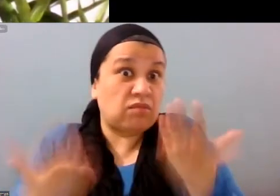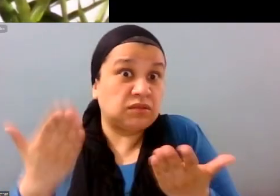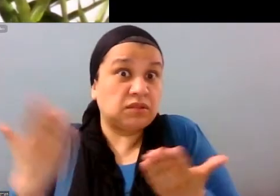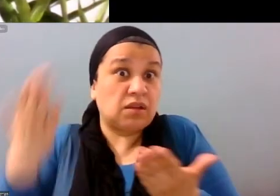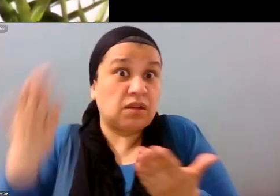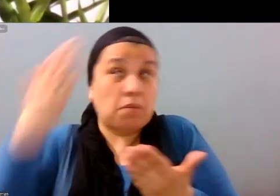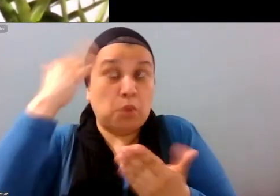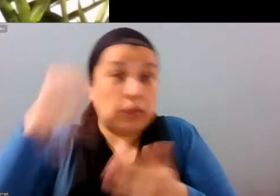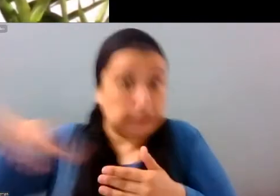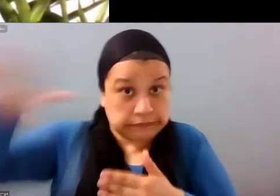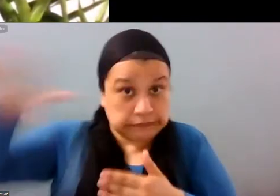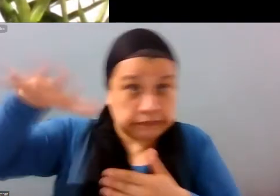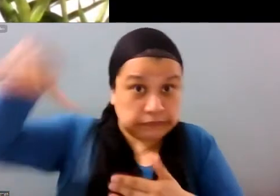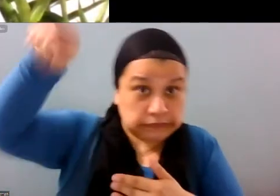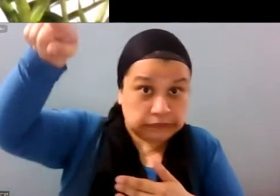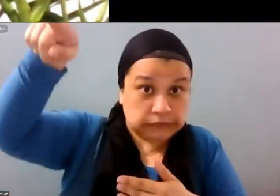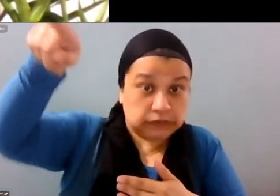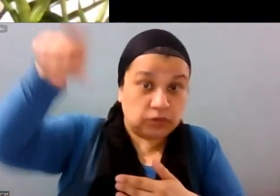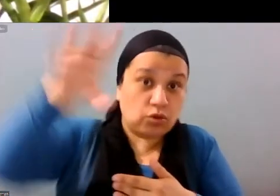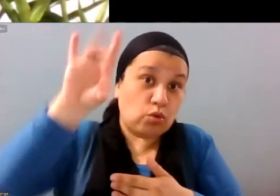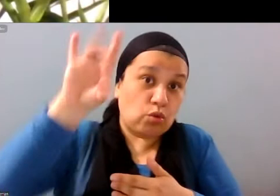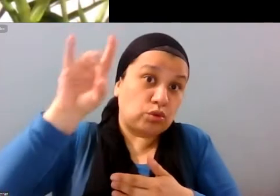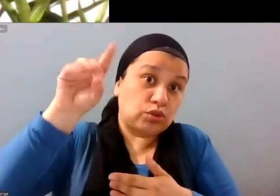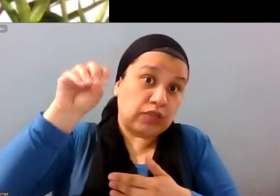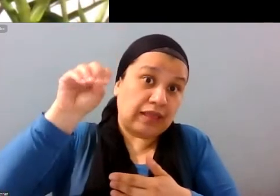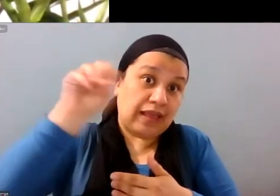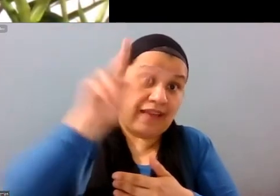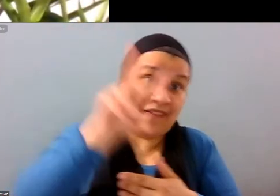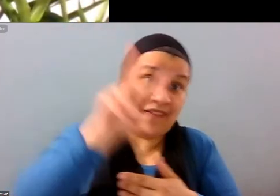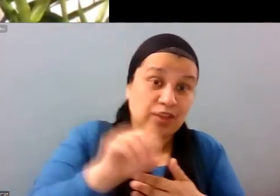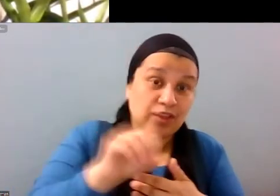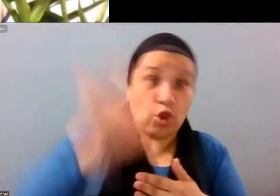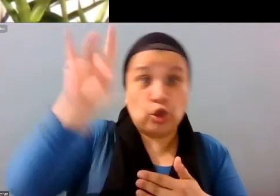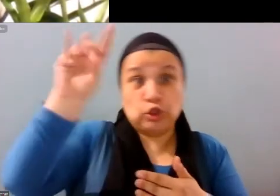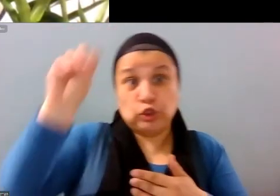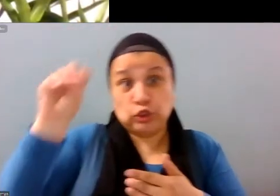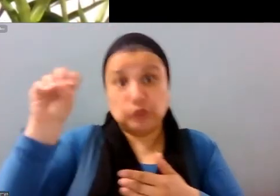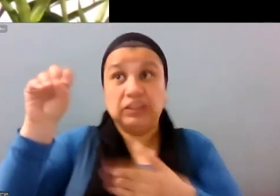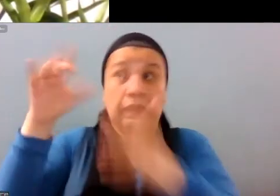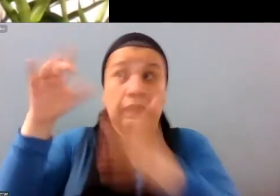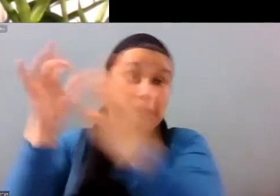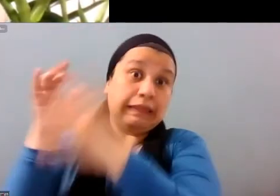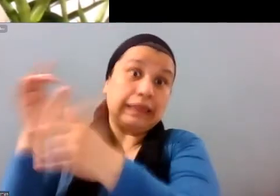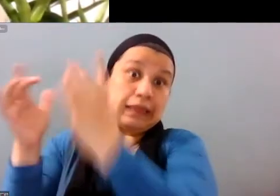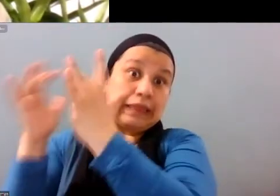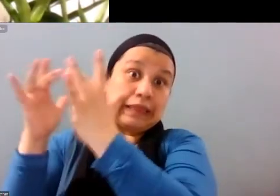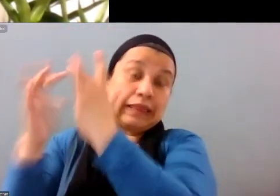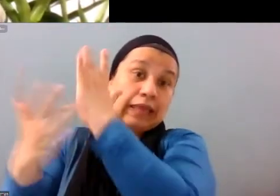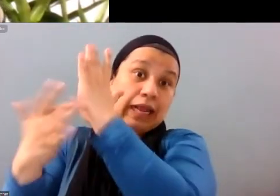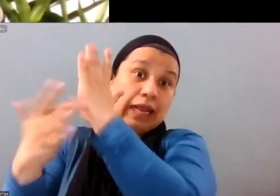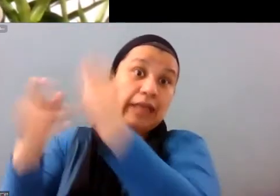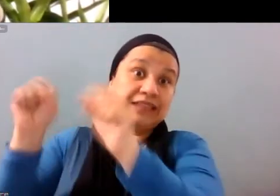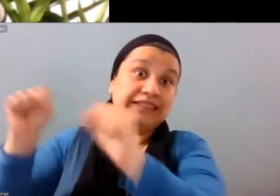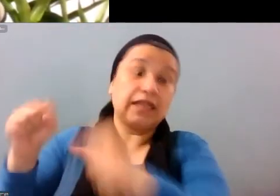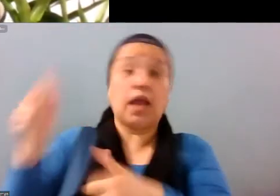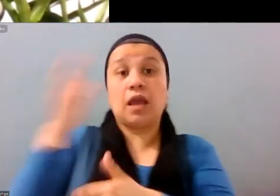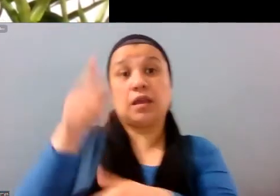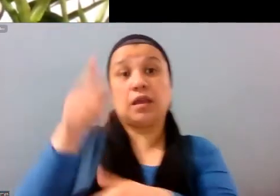es 80-20 o sea 80 si tiene acceso a medios tecnológicos y 20 no mientras que en mi zona es al revés